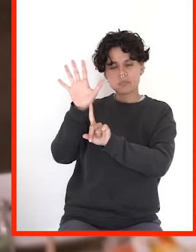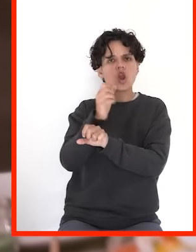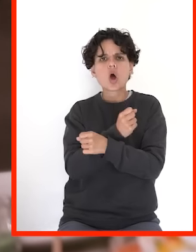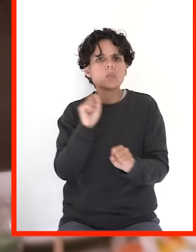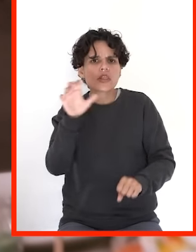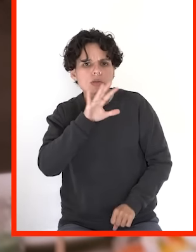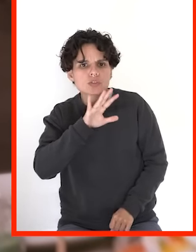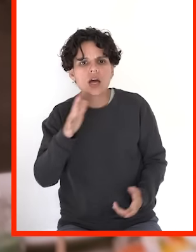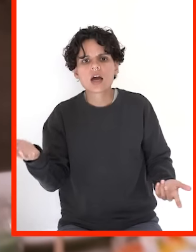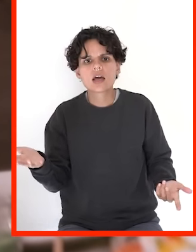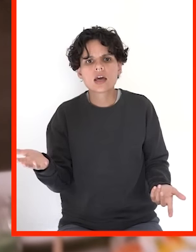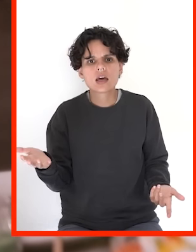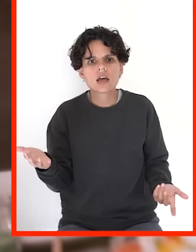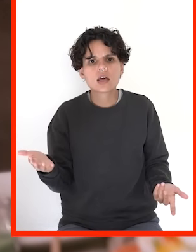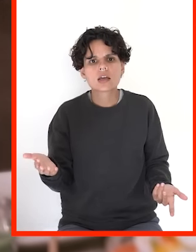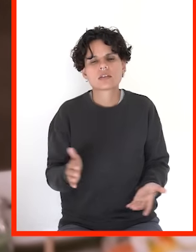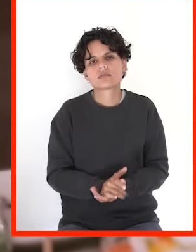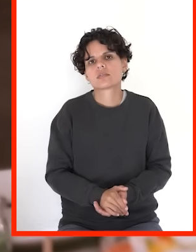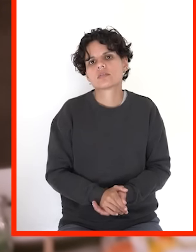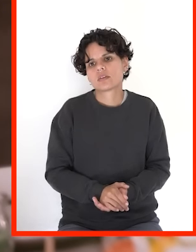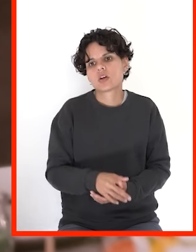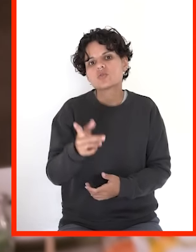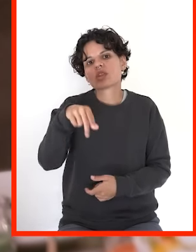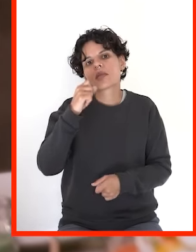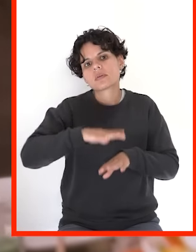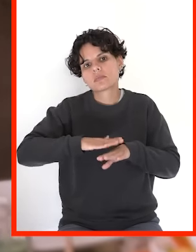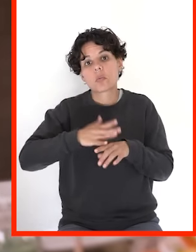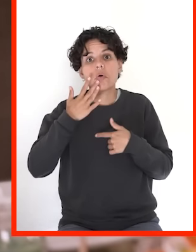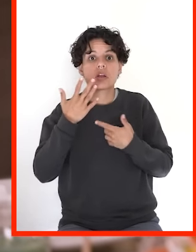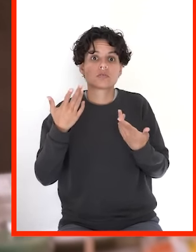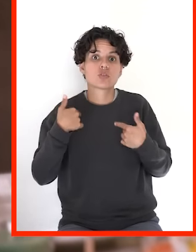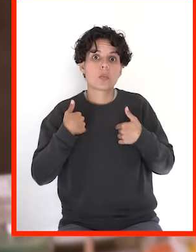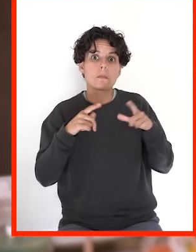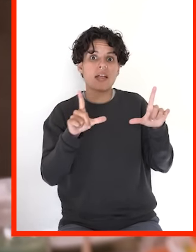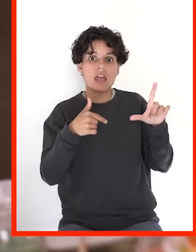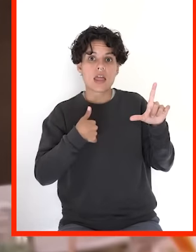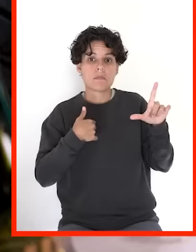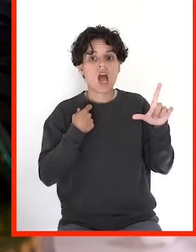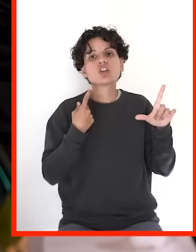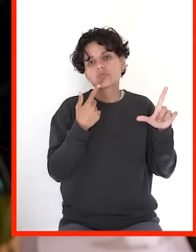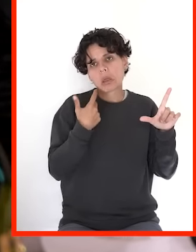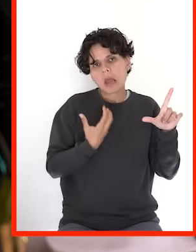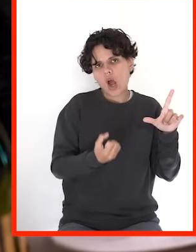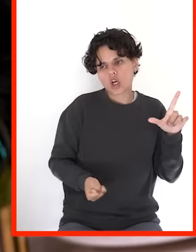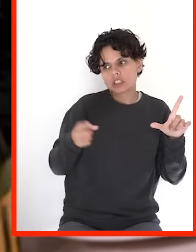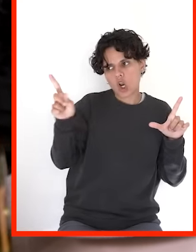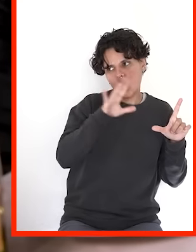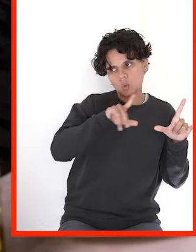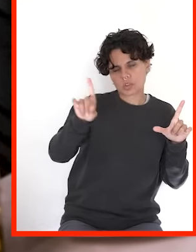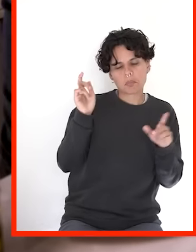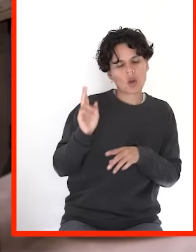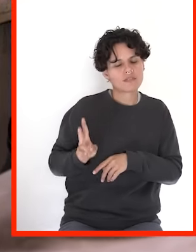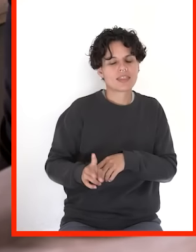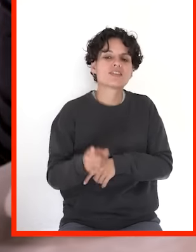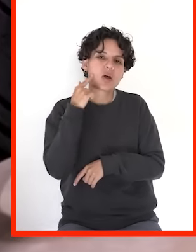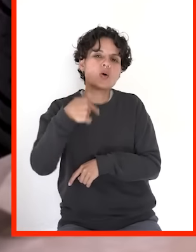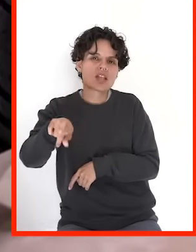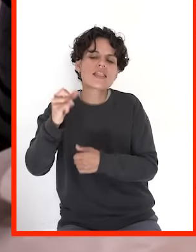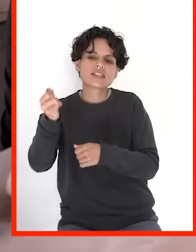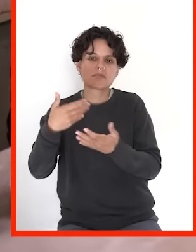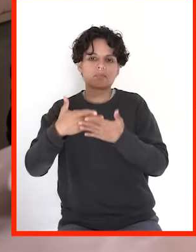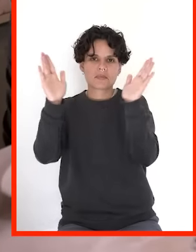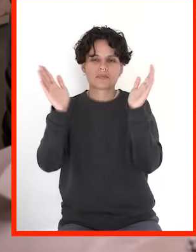ocupen la pantalla, si la pantalla no es ni de ustedes. No. Porque si fuera mía, yo igual me cago, ¿eh? Pero no son de uno. Oye, chiquillo, y ustedes siempre creando música,